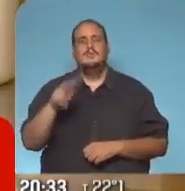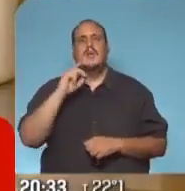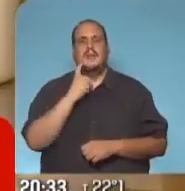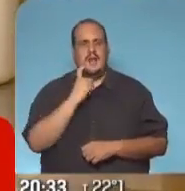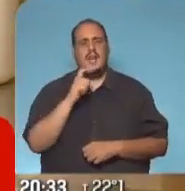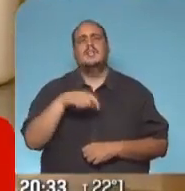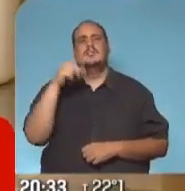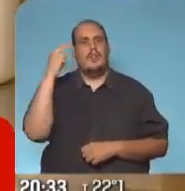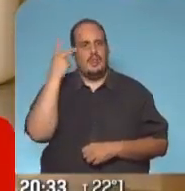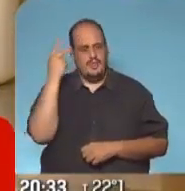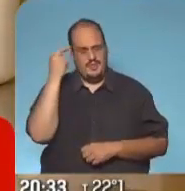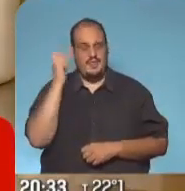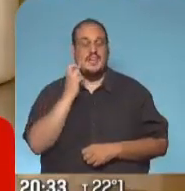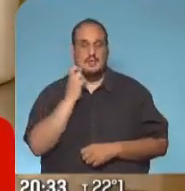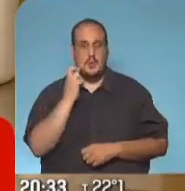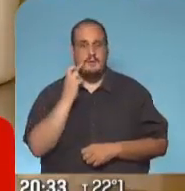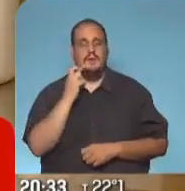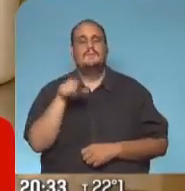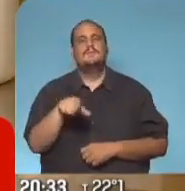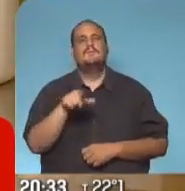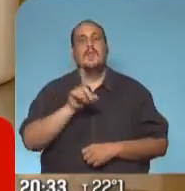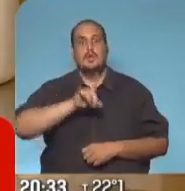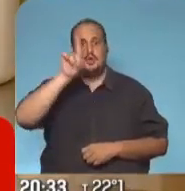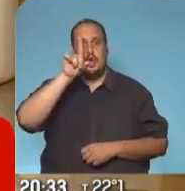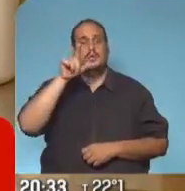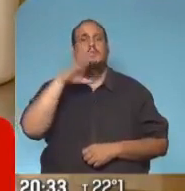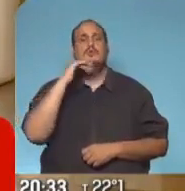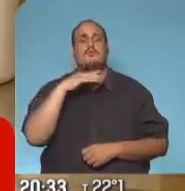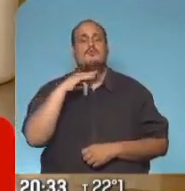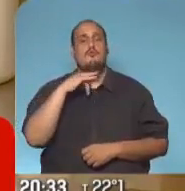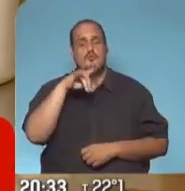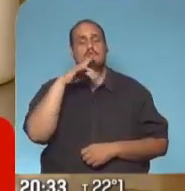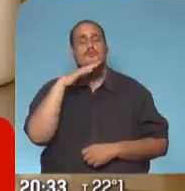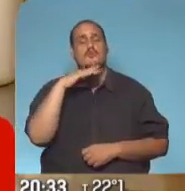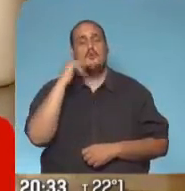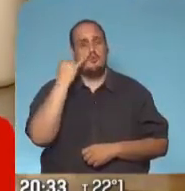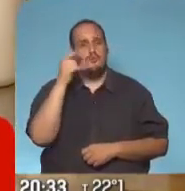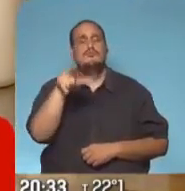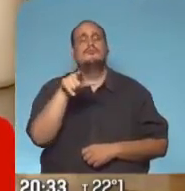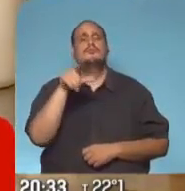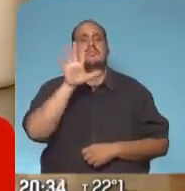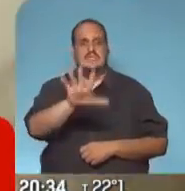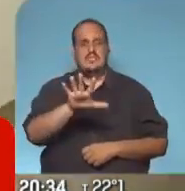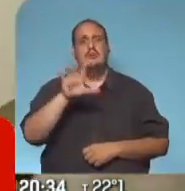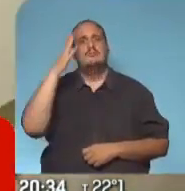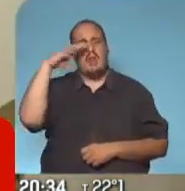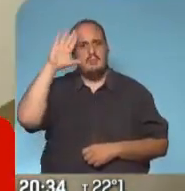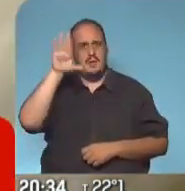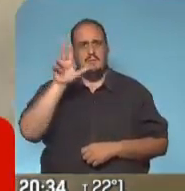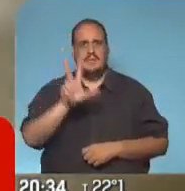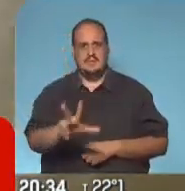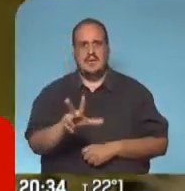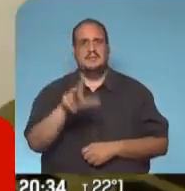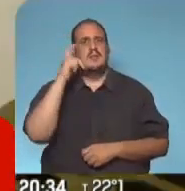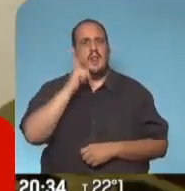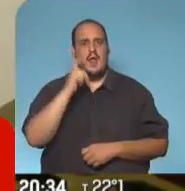Ríos, 19. En el norte argentino, Jujuy tiene 5 casos confirmados, La Pampa 3,